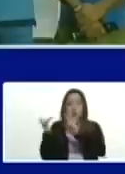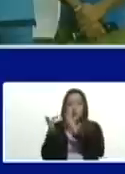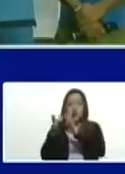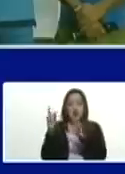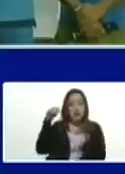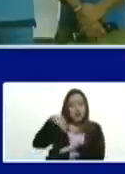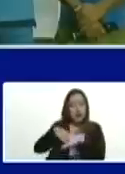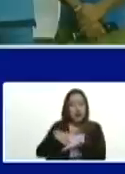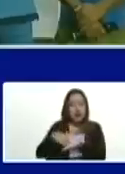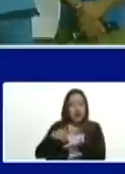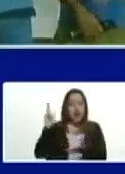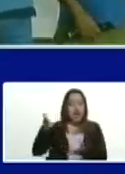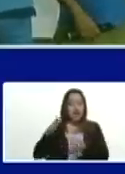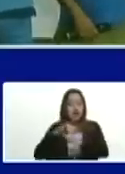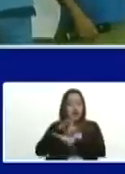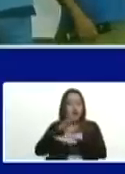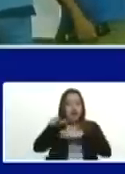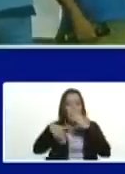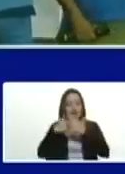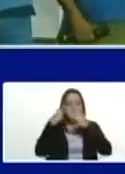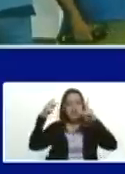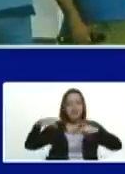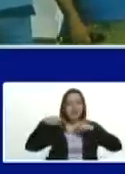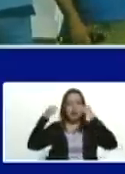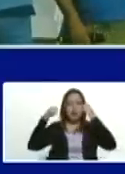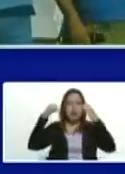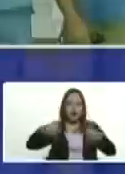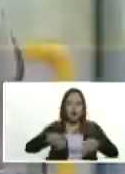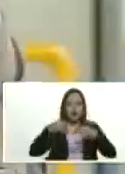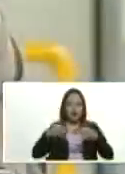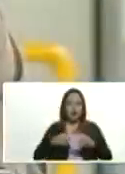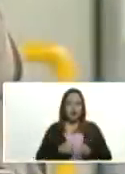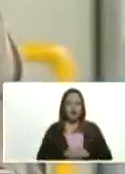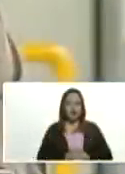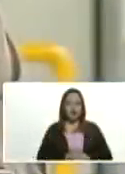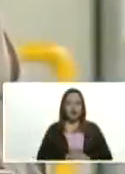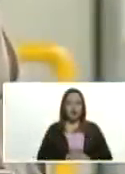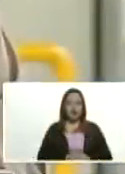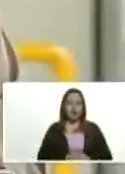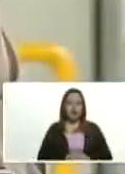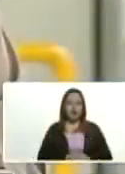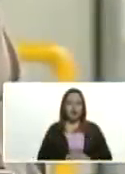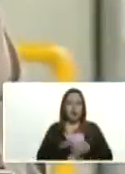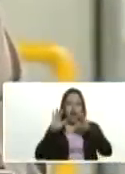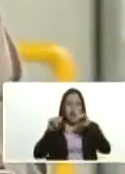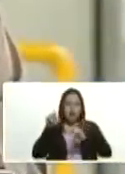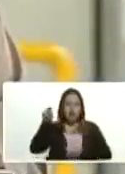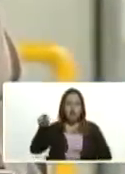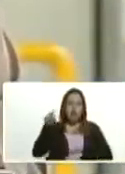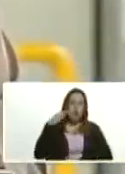Héctor Rodríguez, hasta la victoria siempre. Saludos por allá por Guatire.